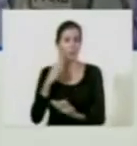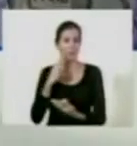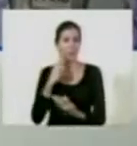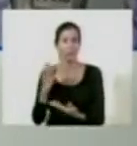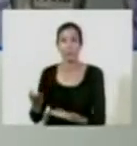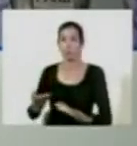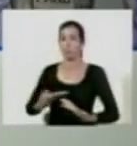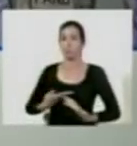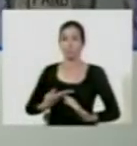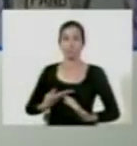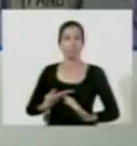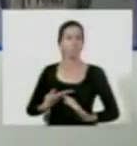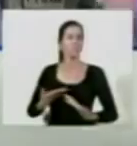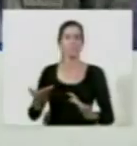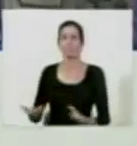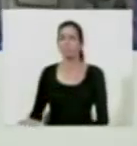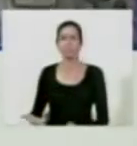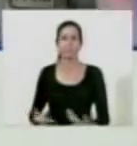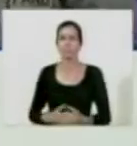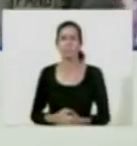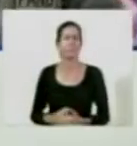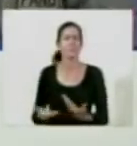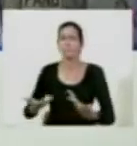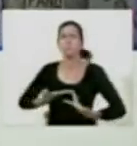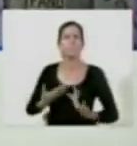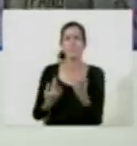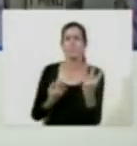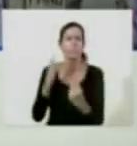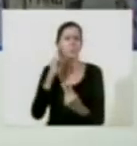Hugo Rafael Chávez Frías, la independencia.